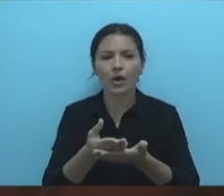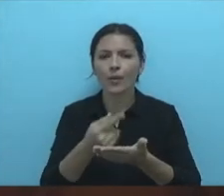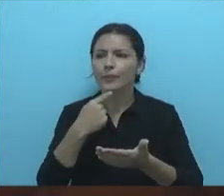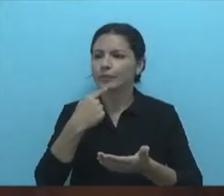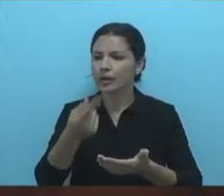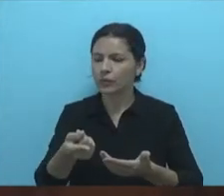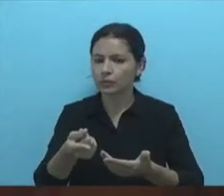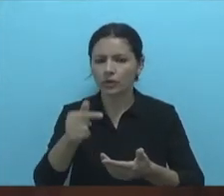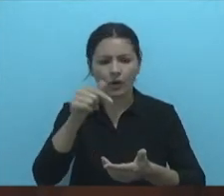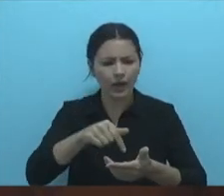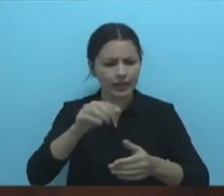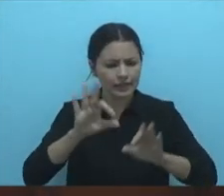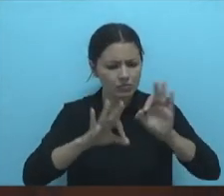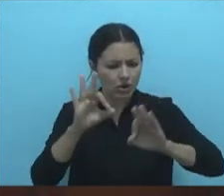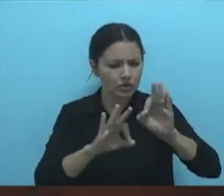Bastida